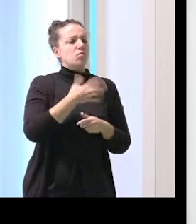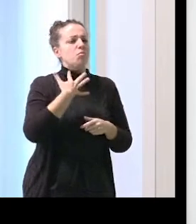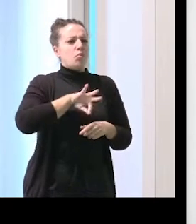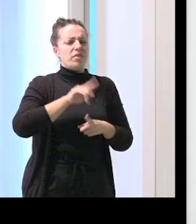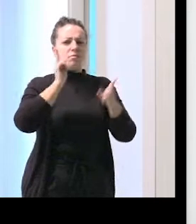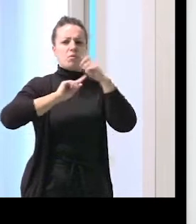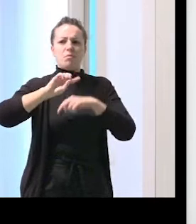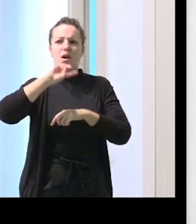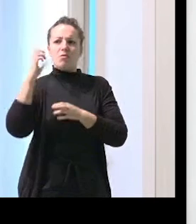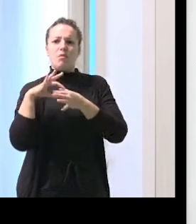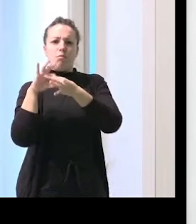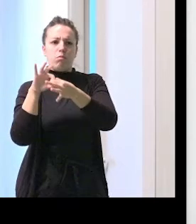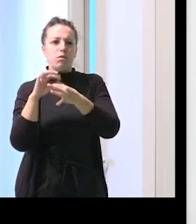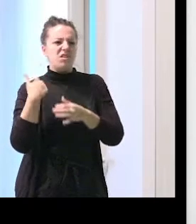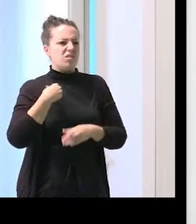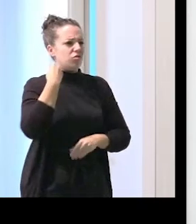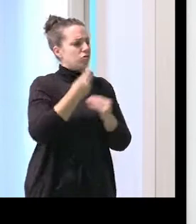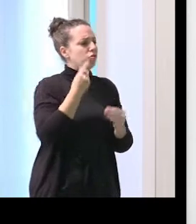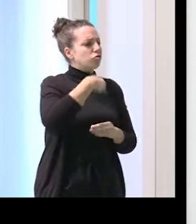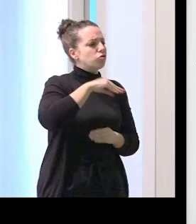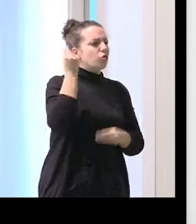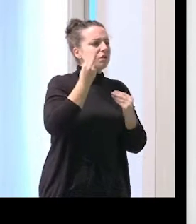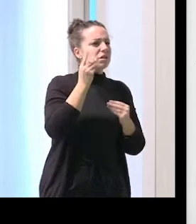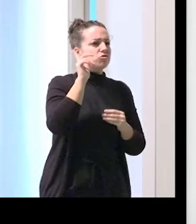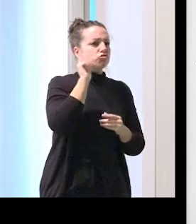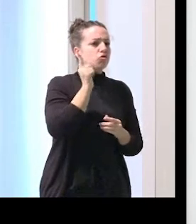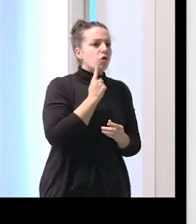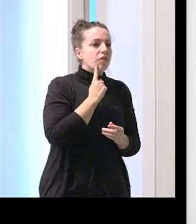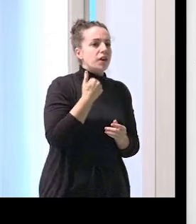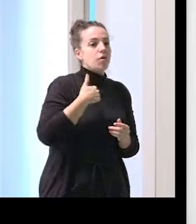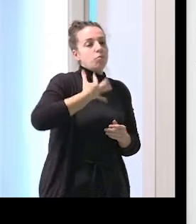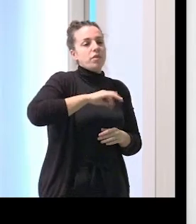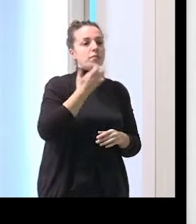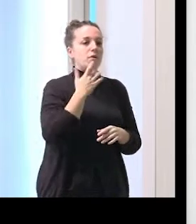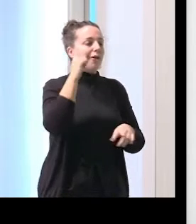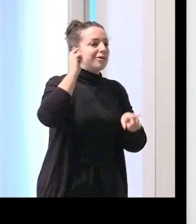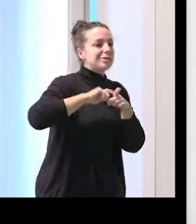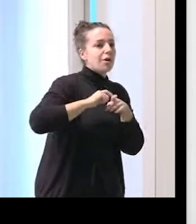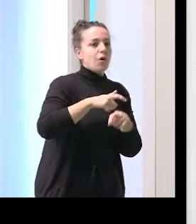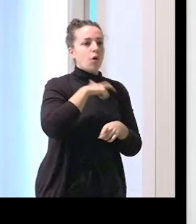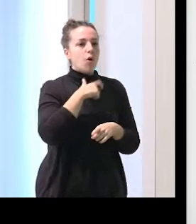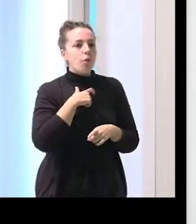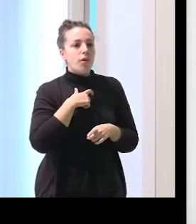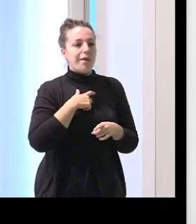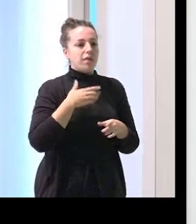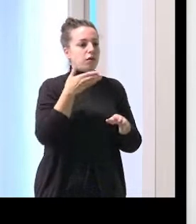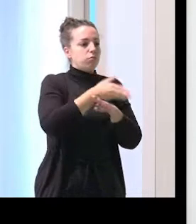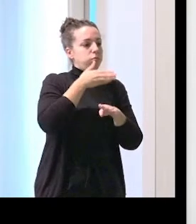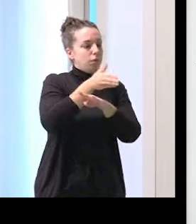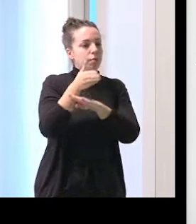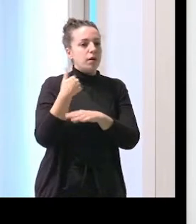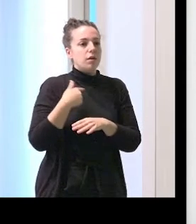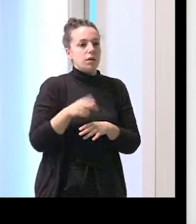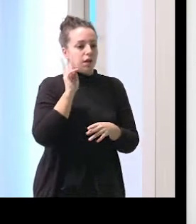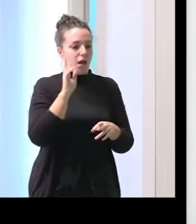estamos pensando en una sordera. Muchas veces te llegan a los niños a la consulta después de haber pasado por el psicólogo, por el logopeda, por no sé qué, y te encuentras una sordera unilateral